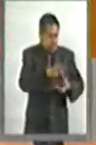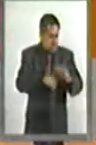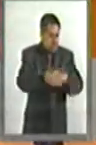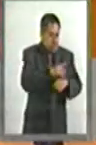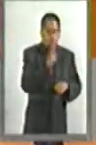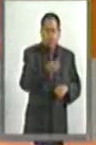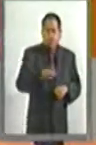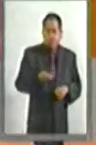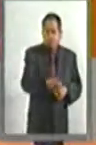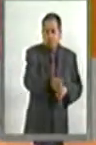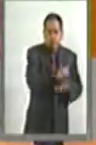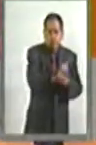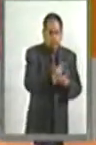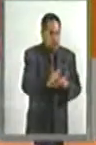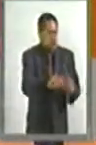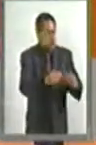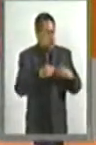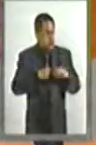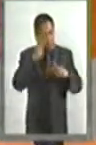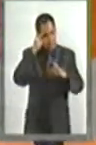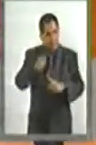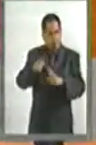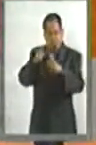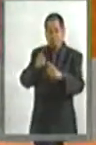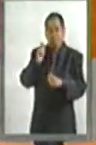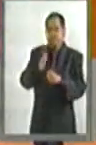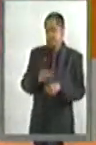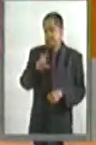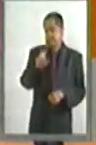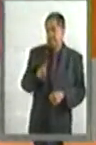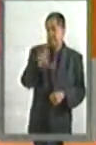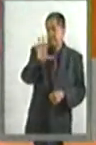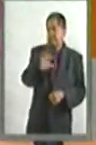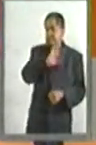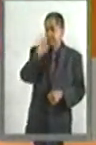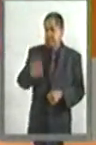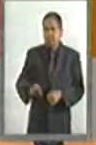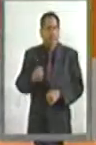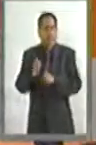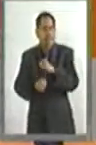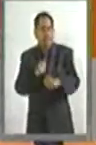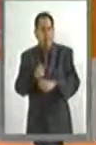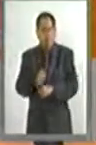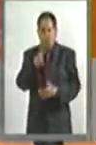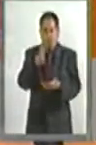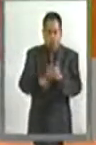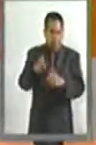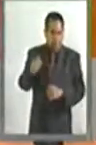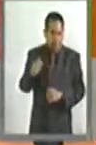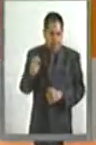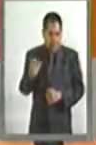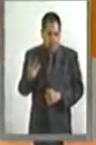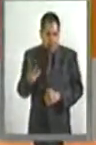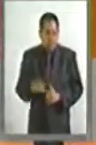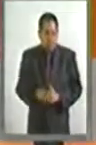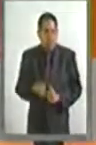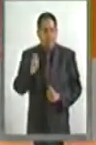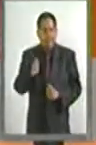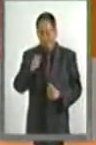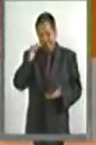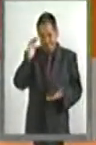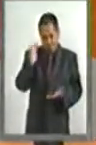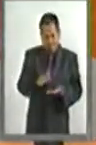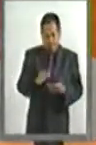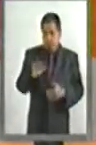limpias respecto a la meta de un 35% para 2024. Disminuir en